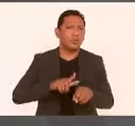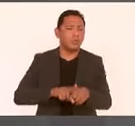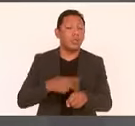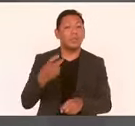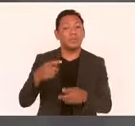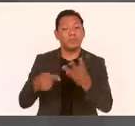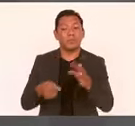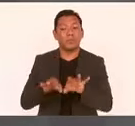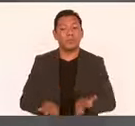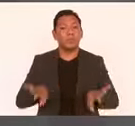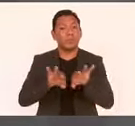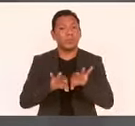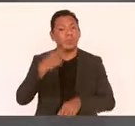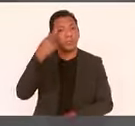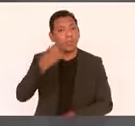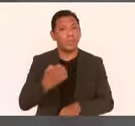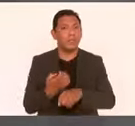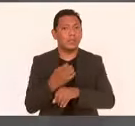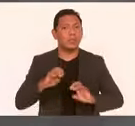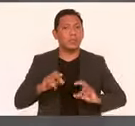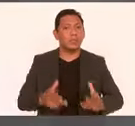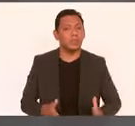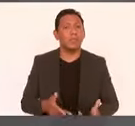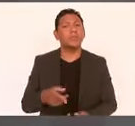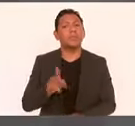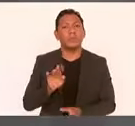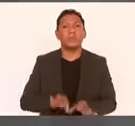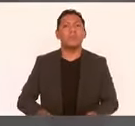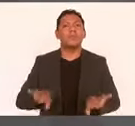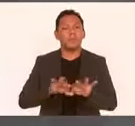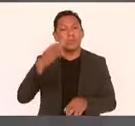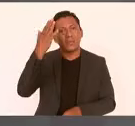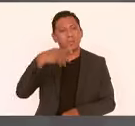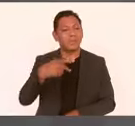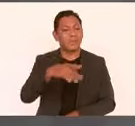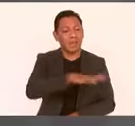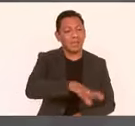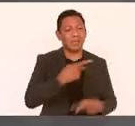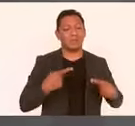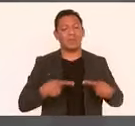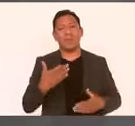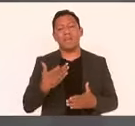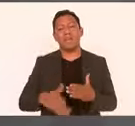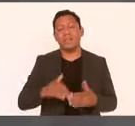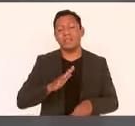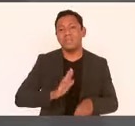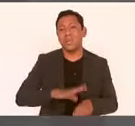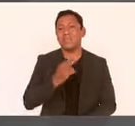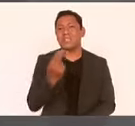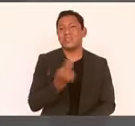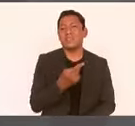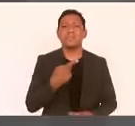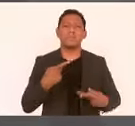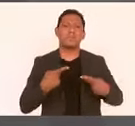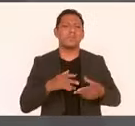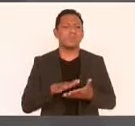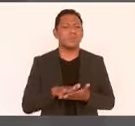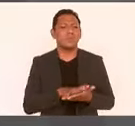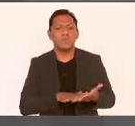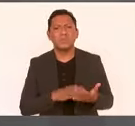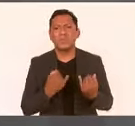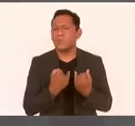nuestra entidad, sobre todo tomando en cuenta a la gente más necesitada, a la gente más humilde, que